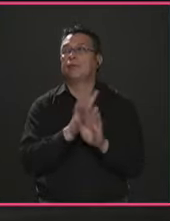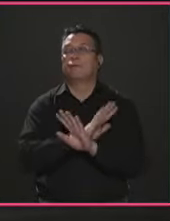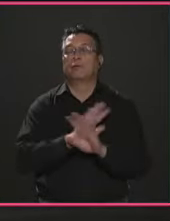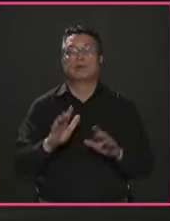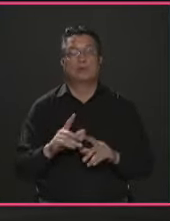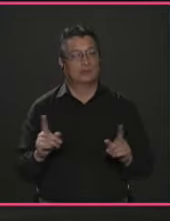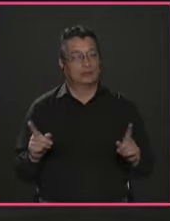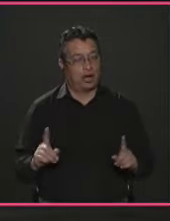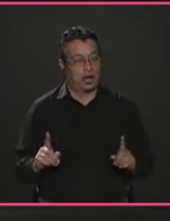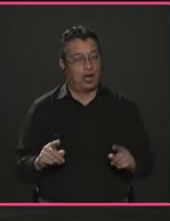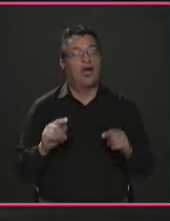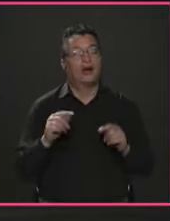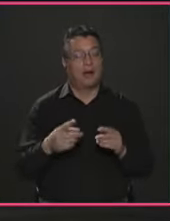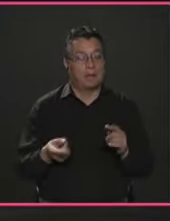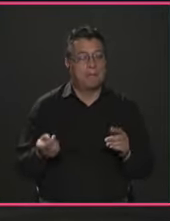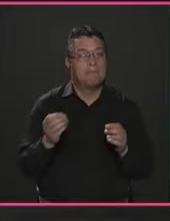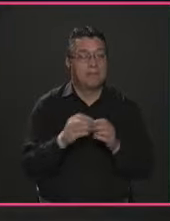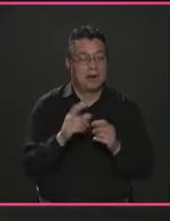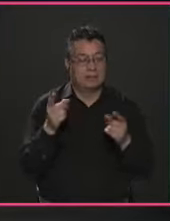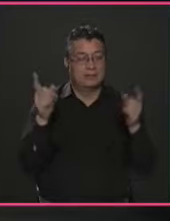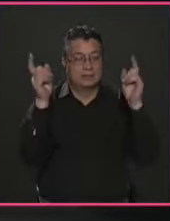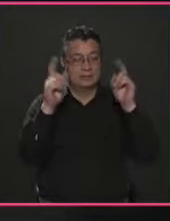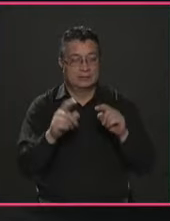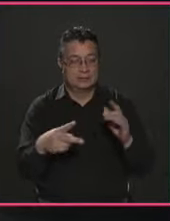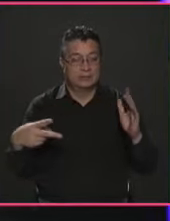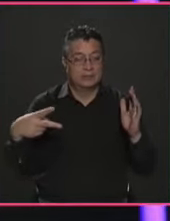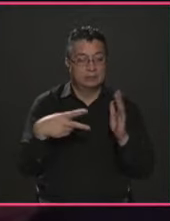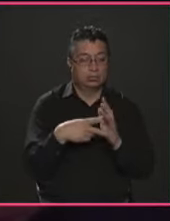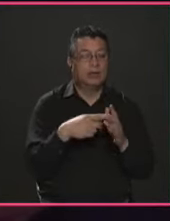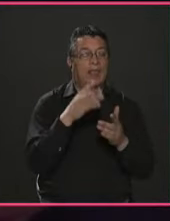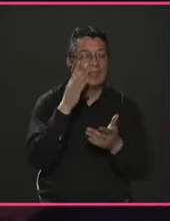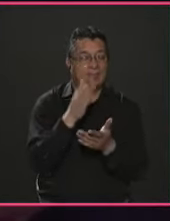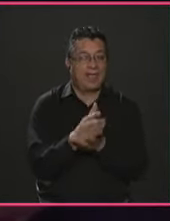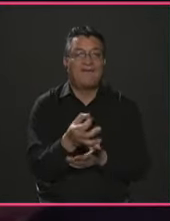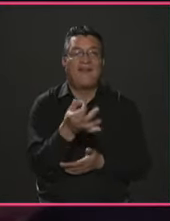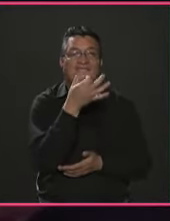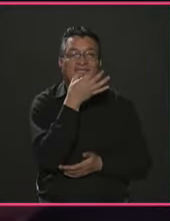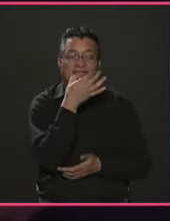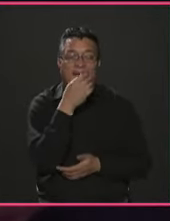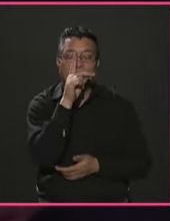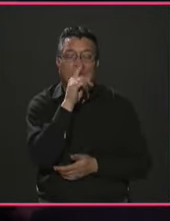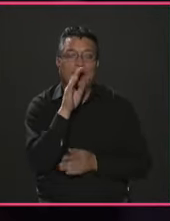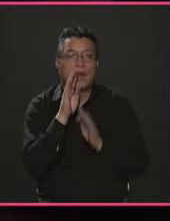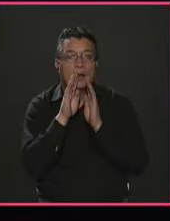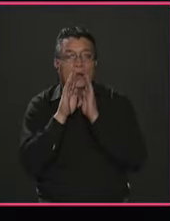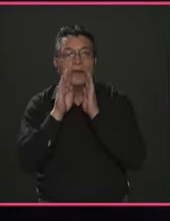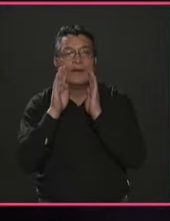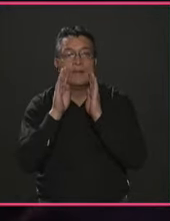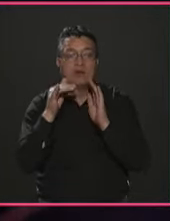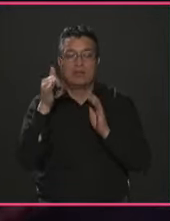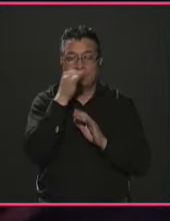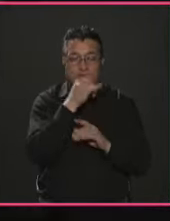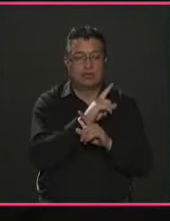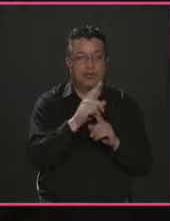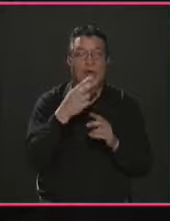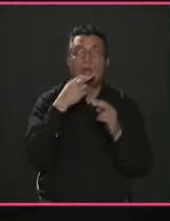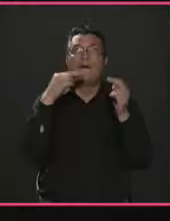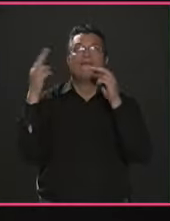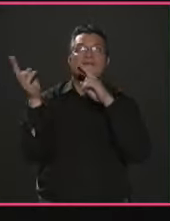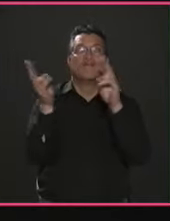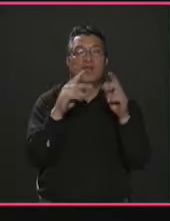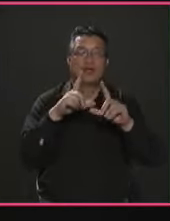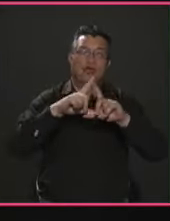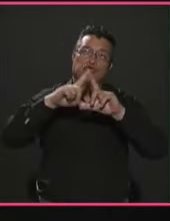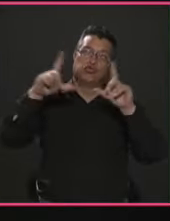electricidad y su y de dónde proviene tiene que ser verde entonces aquí se obtiene de el viento del